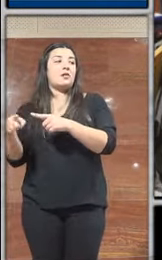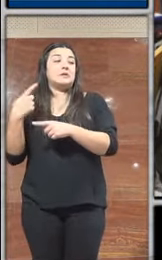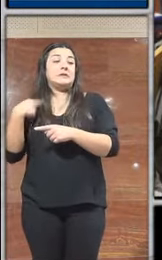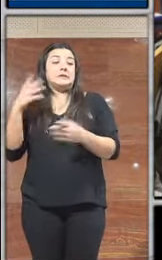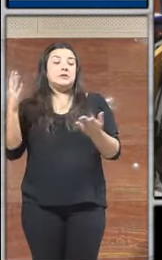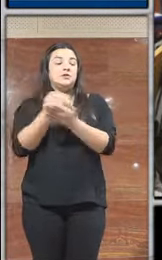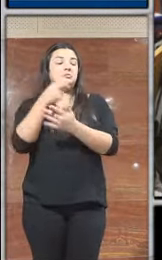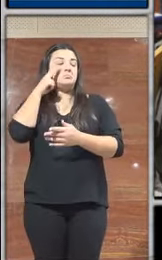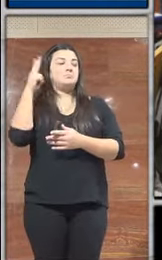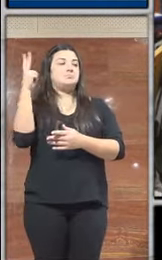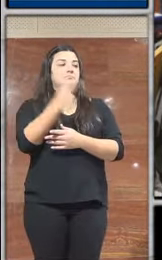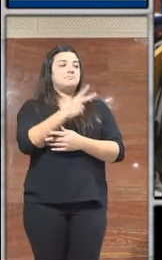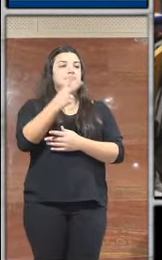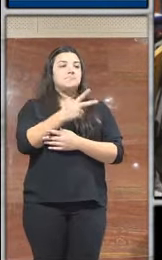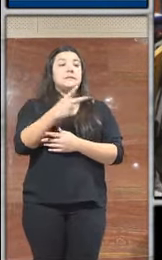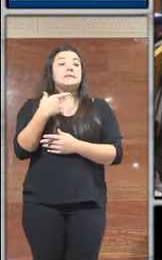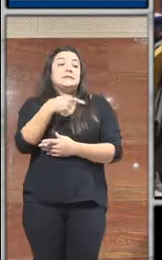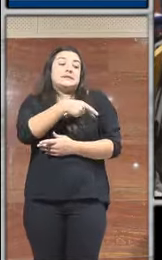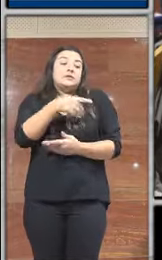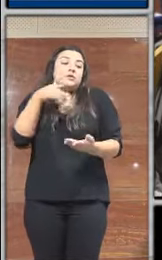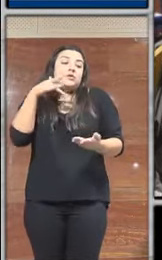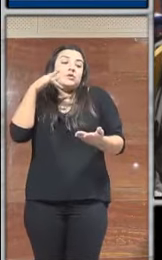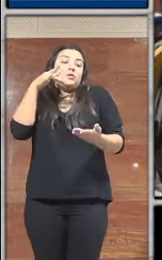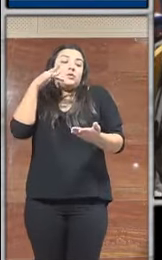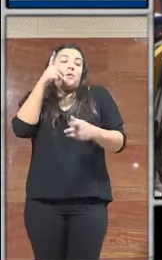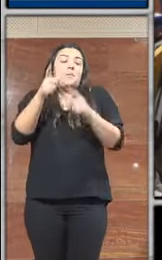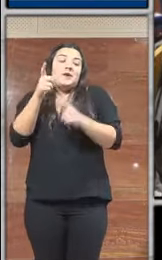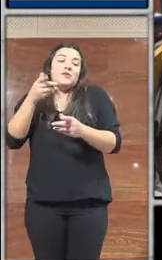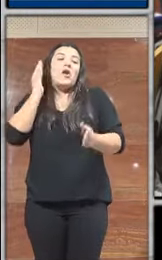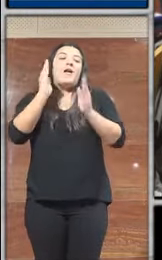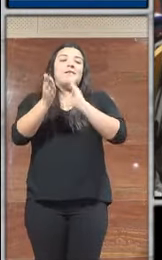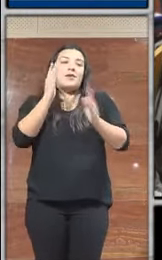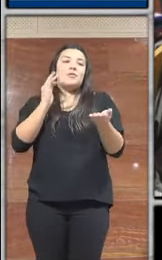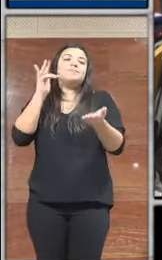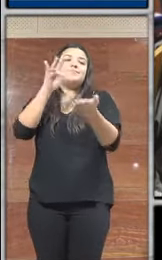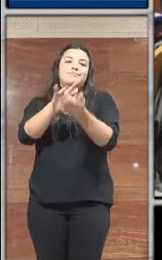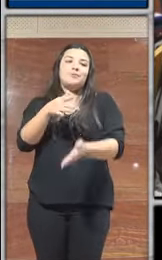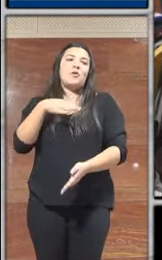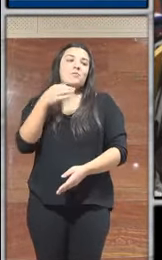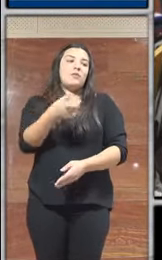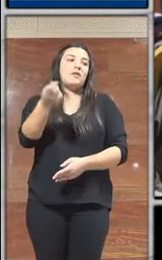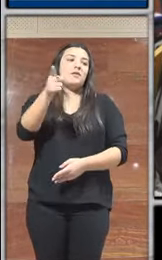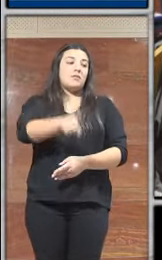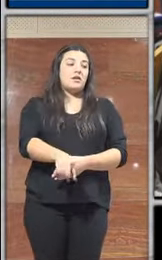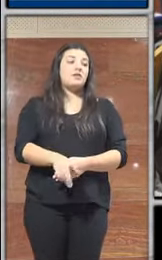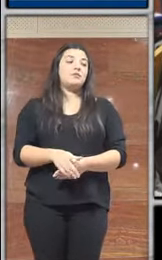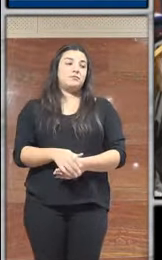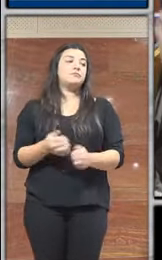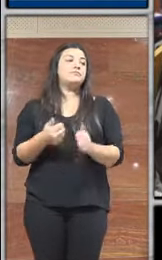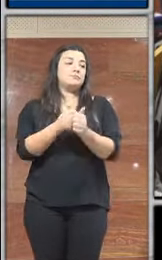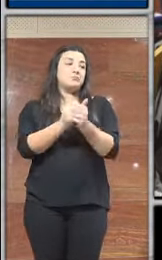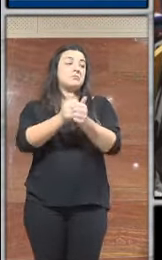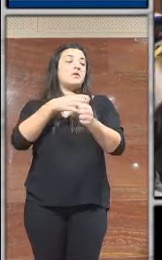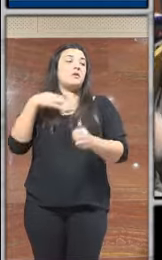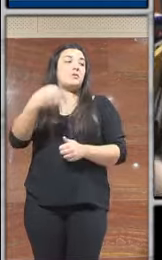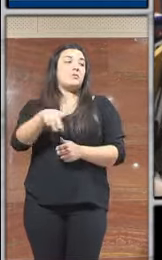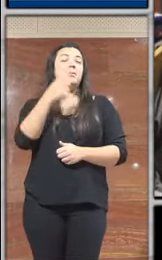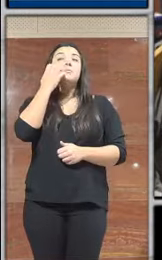igual se les pueden pasar también a los terapeutas porque les motiva un montón. que yo veo este chico por ejemplo del